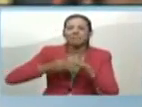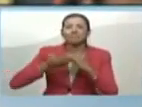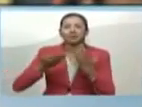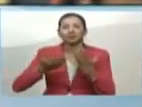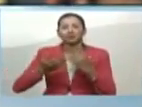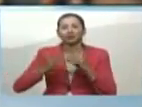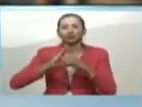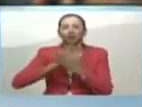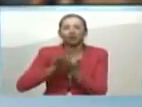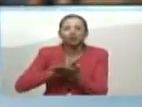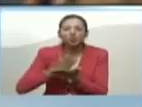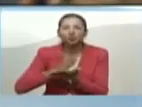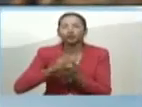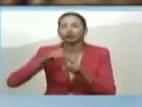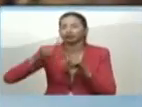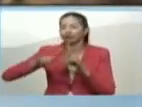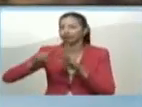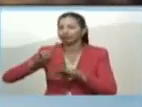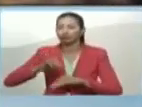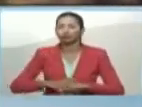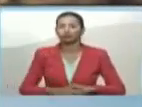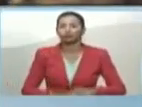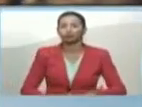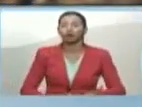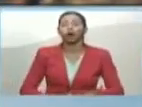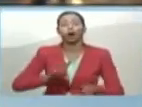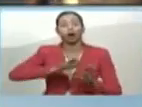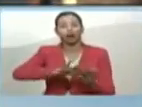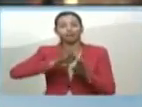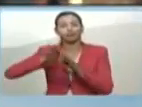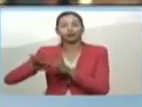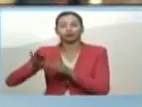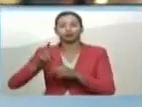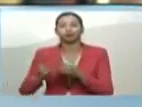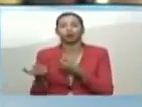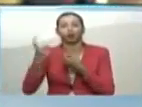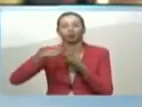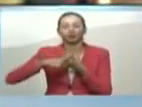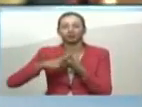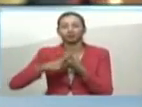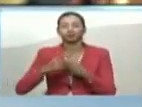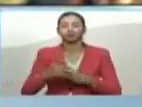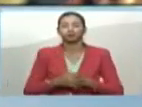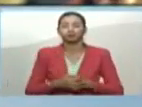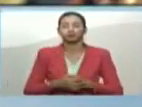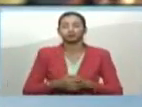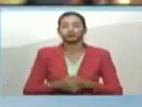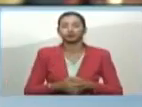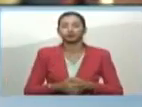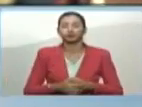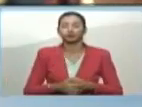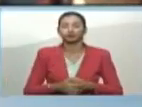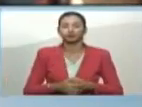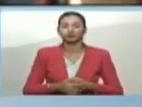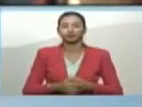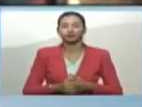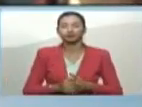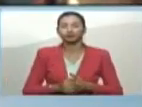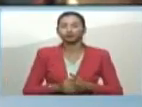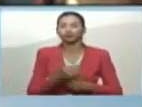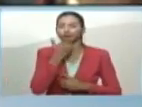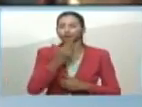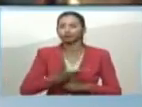y balanceada de nuestro pueblo. Lo otro es la incorporación, y muy fundamental, hacemos el hincapié ahí,